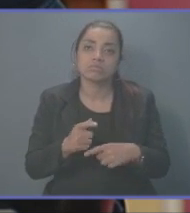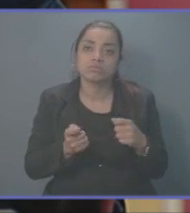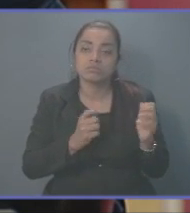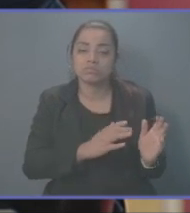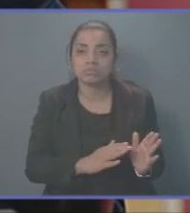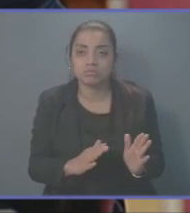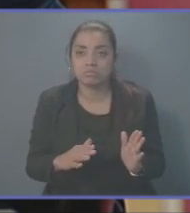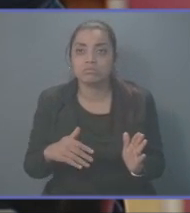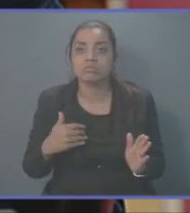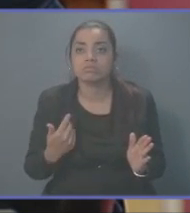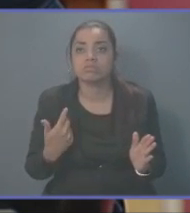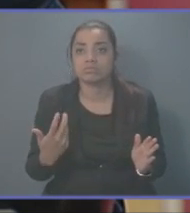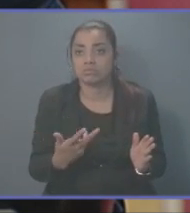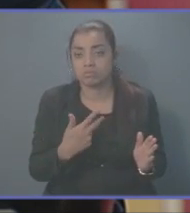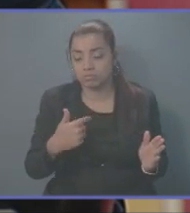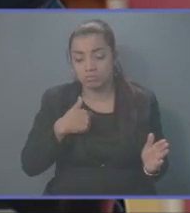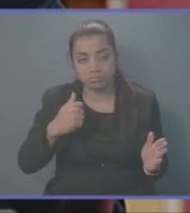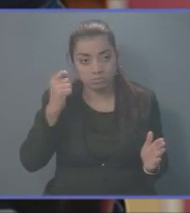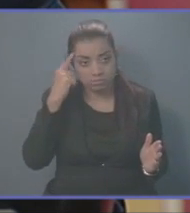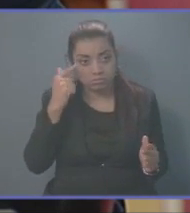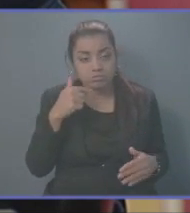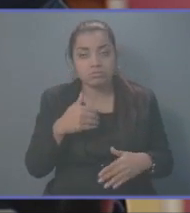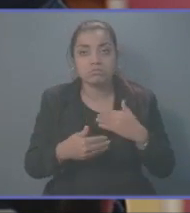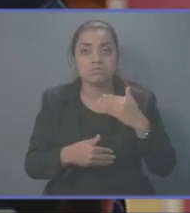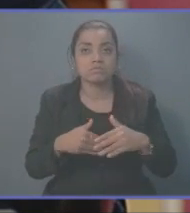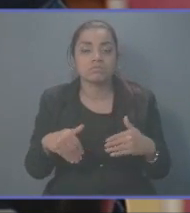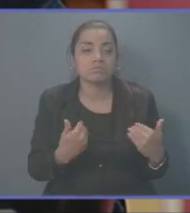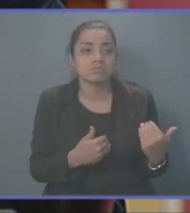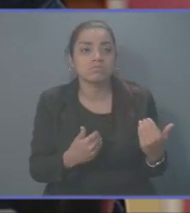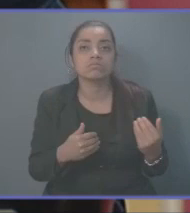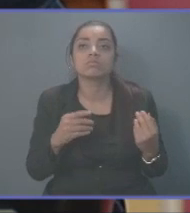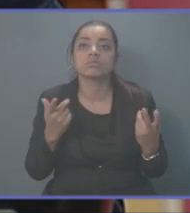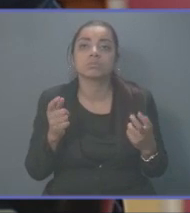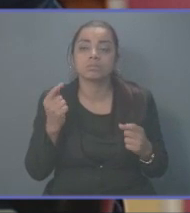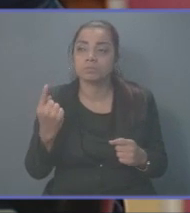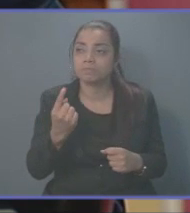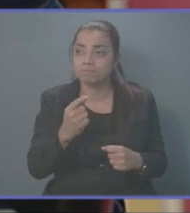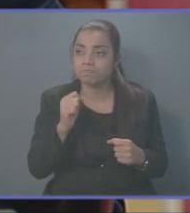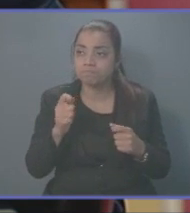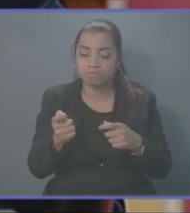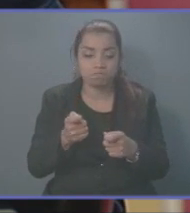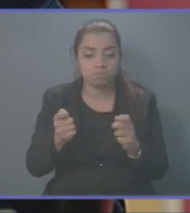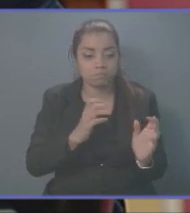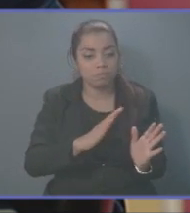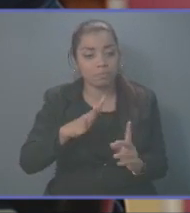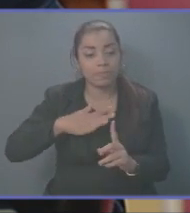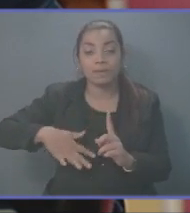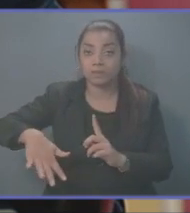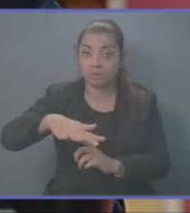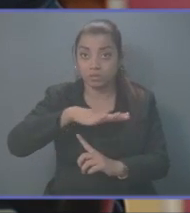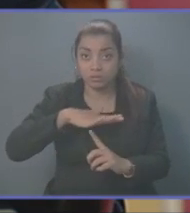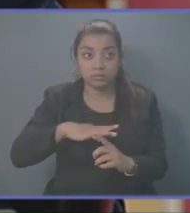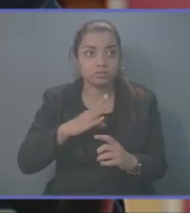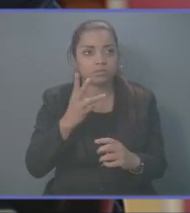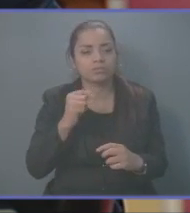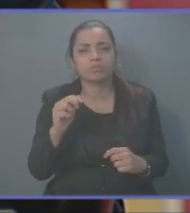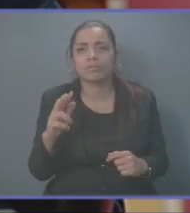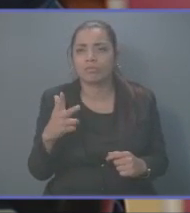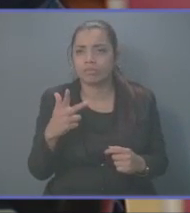y conceder facilidades de orden transitorio para que los contribuyentes regularizaran su situación tributaria. Romanos